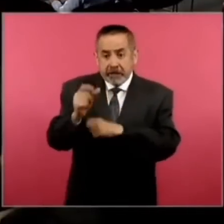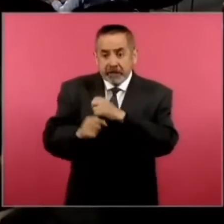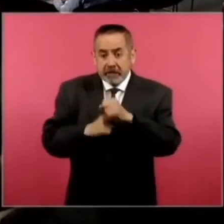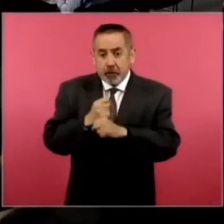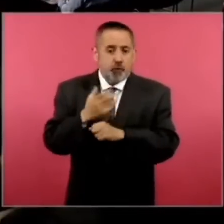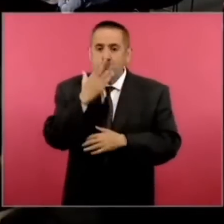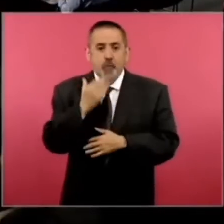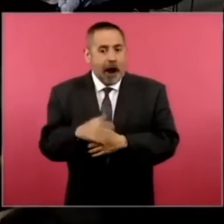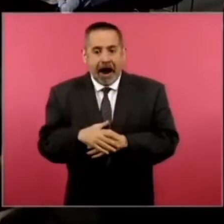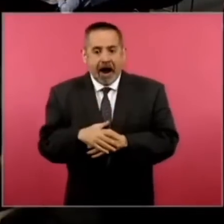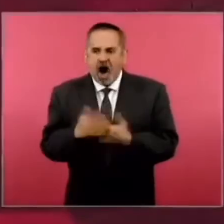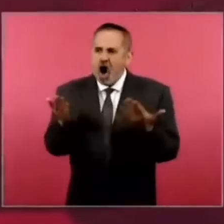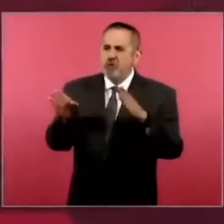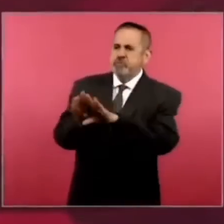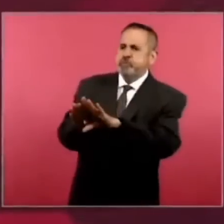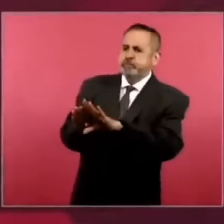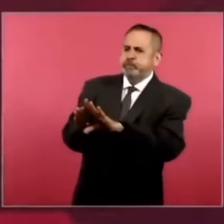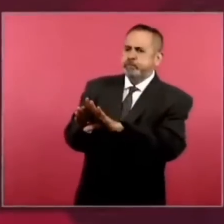Esto por los jóvenes,